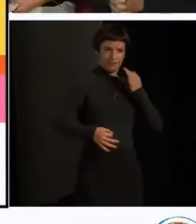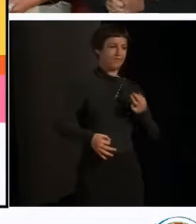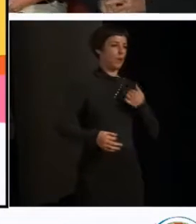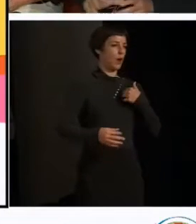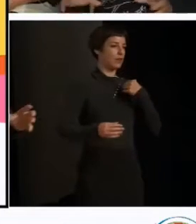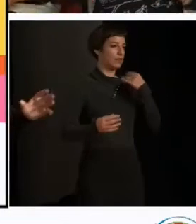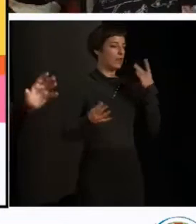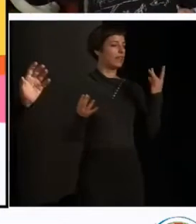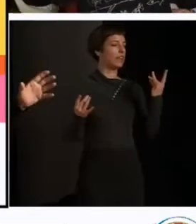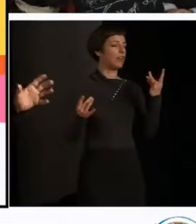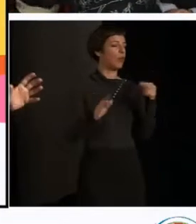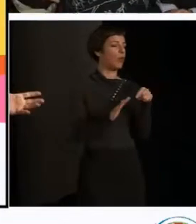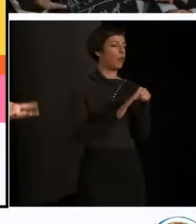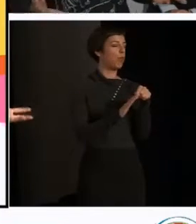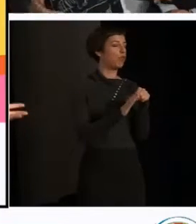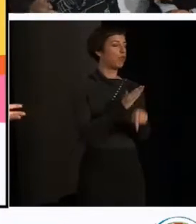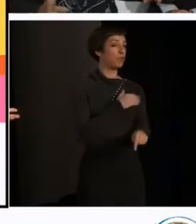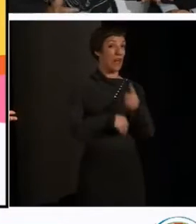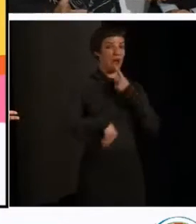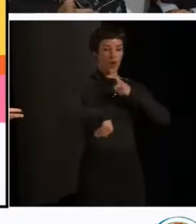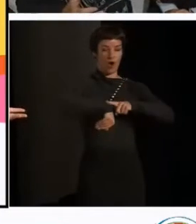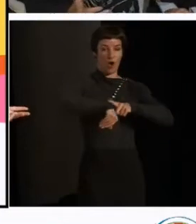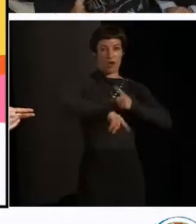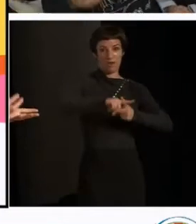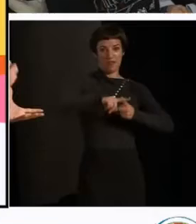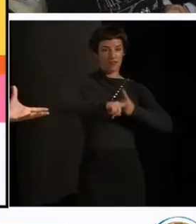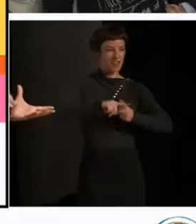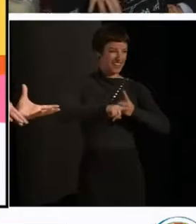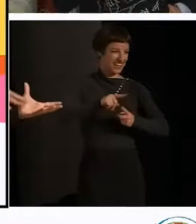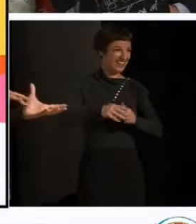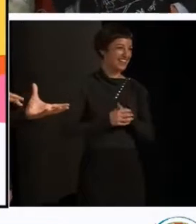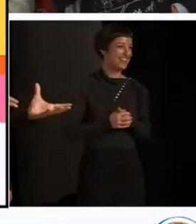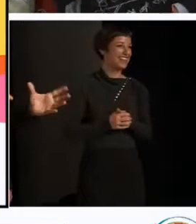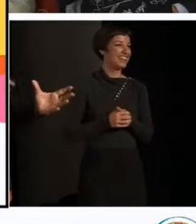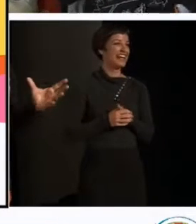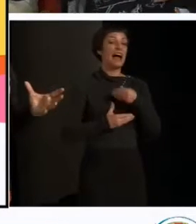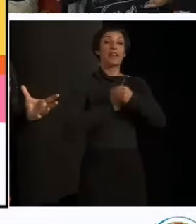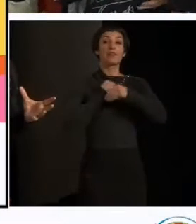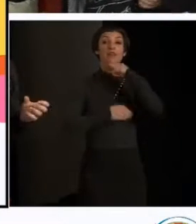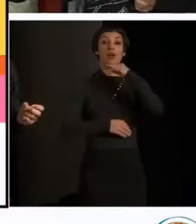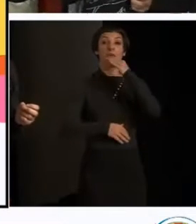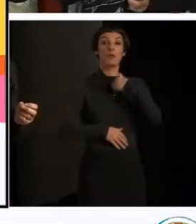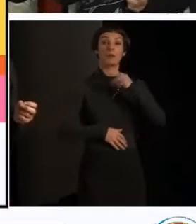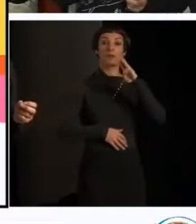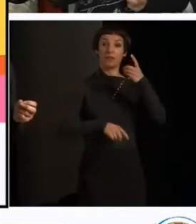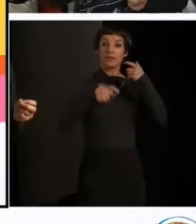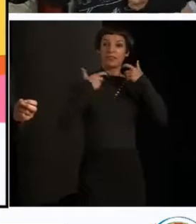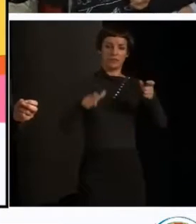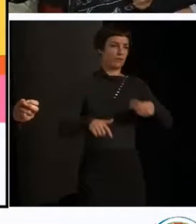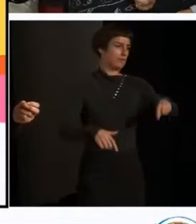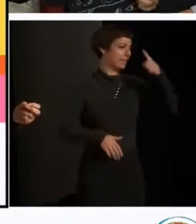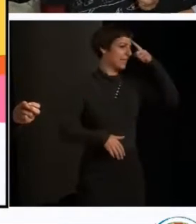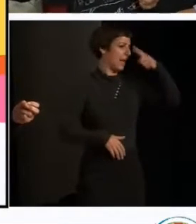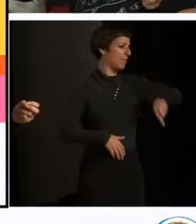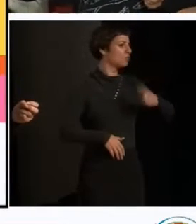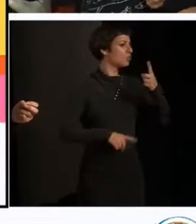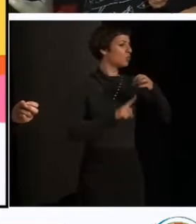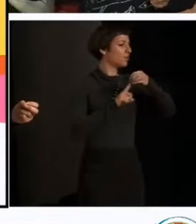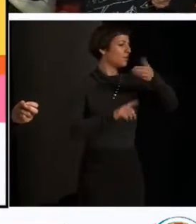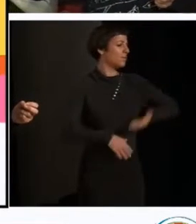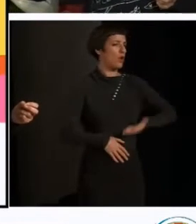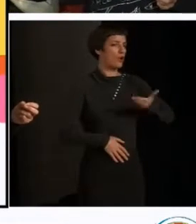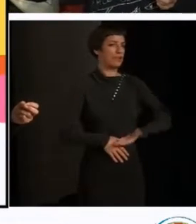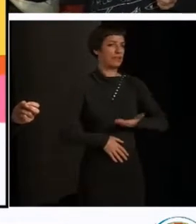del mediodía, vamos a hacer algo, porque en el tercer sector sabemos que una clave